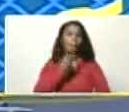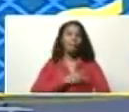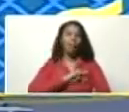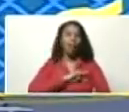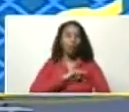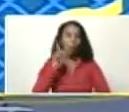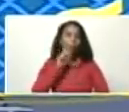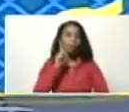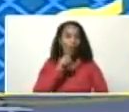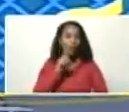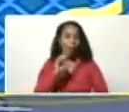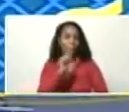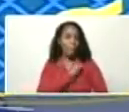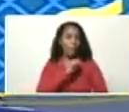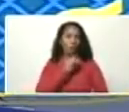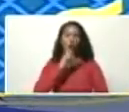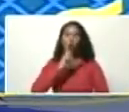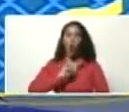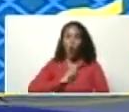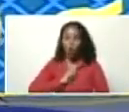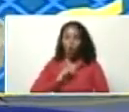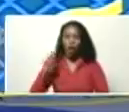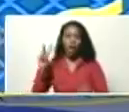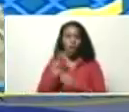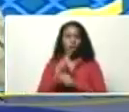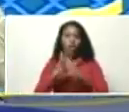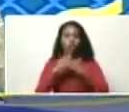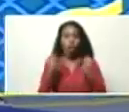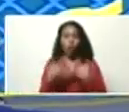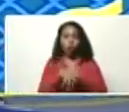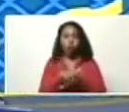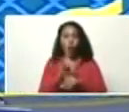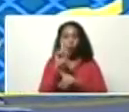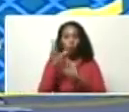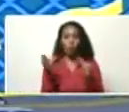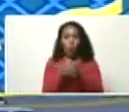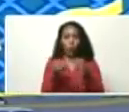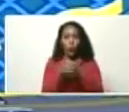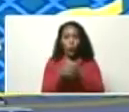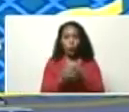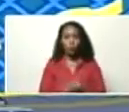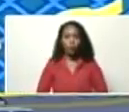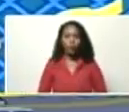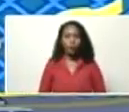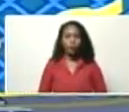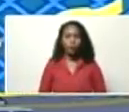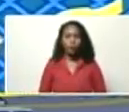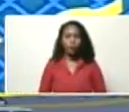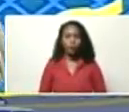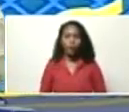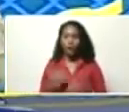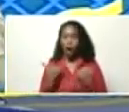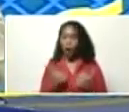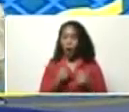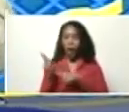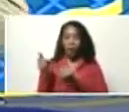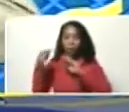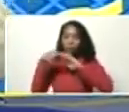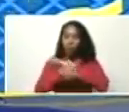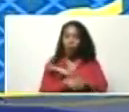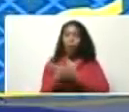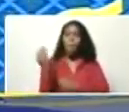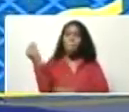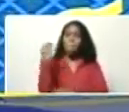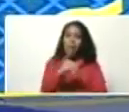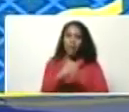el miedo, el odio y la violencia, todo unido en un paquete. Ahora, eso se profundizó mucho